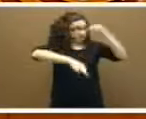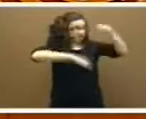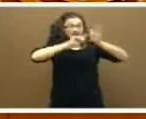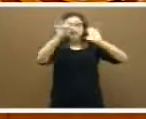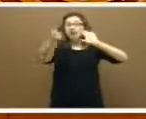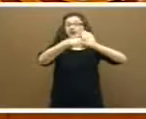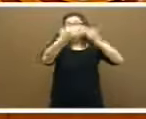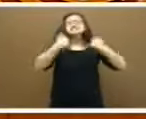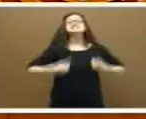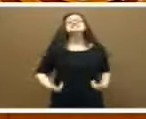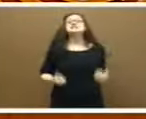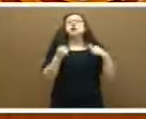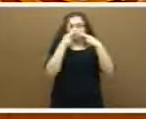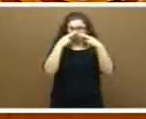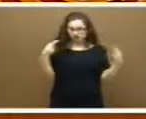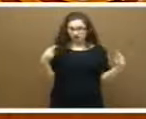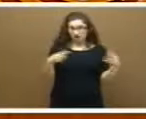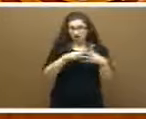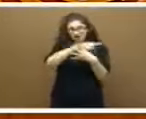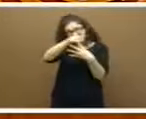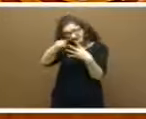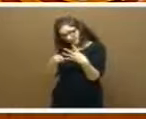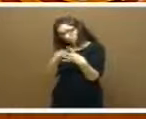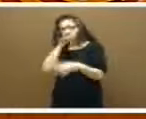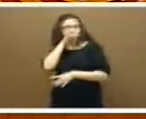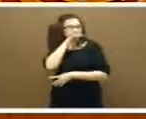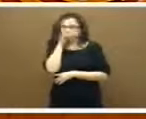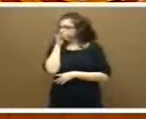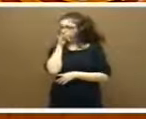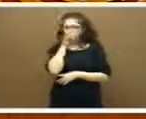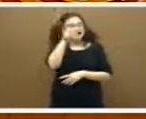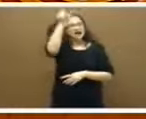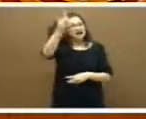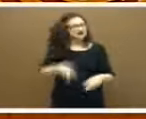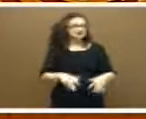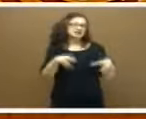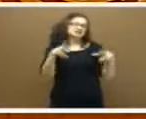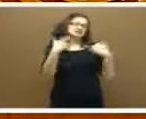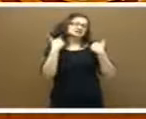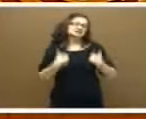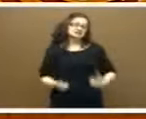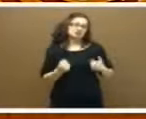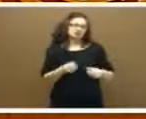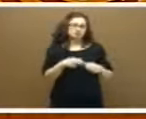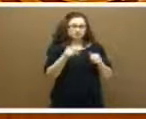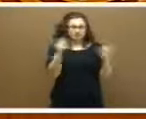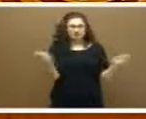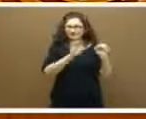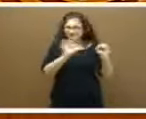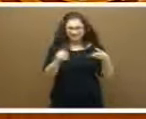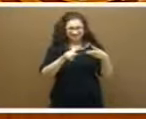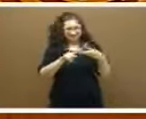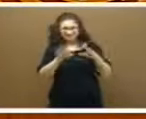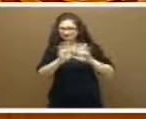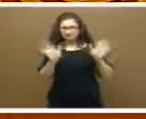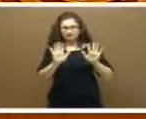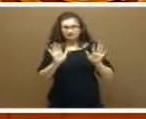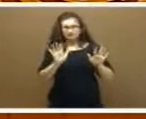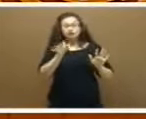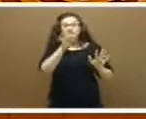Salud Pública y no tenemos nada de los agentes de salud comunitarios, no tenemos nada de los consejos municipales de salud y tenemos